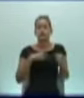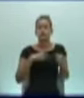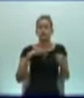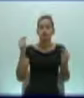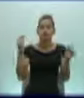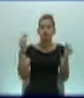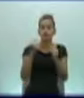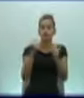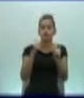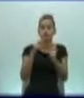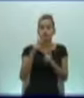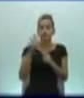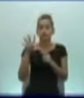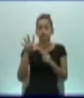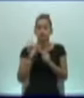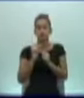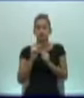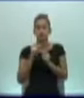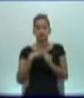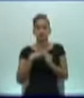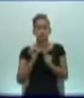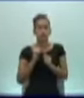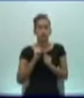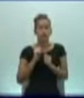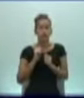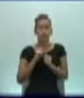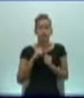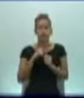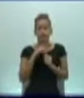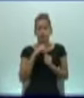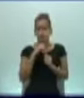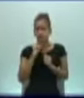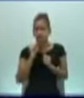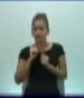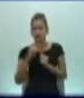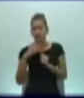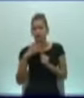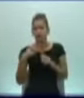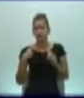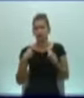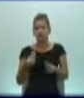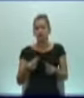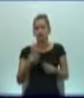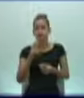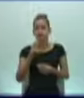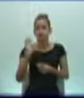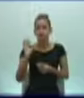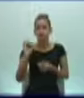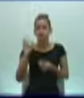entonces que mamita aportó un 25% del dinero. Cópienlo por favor.